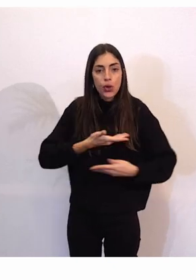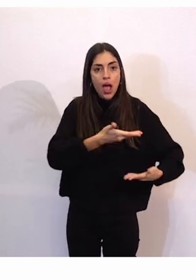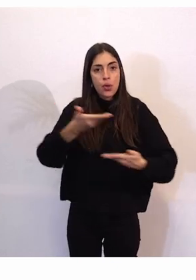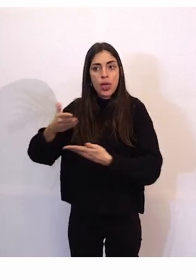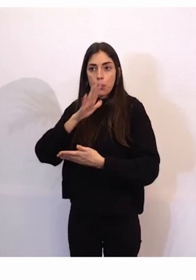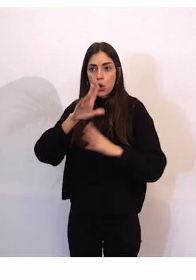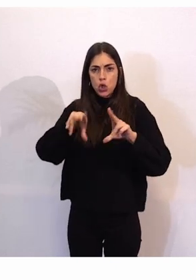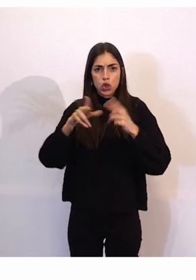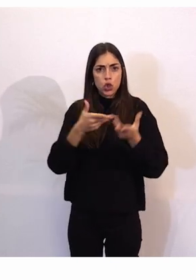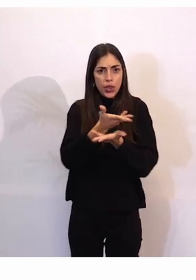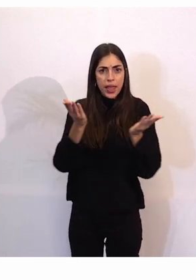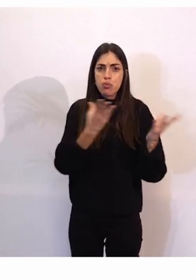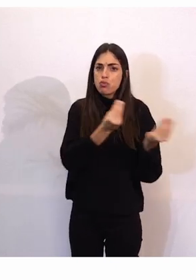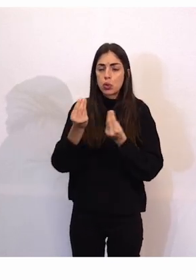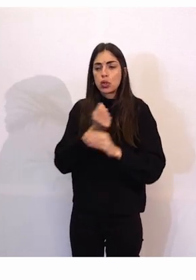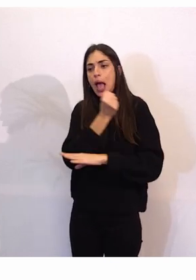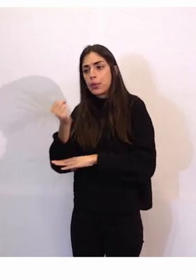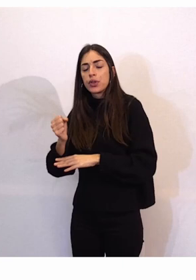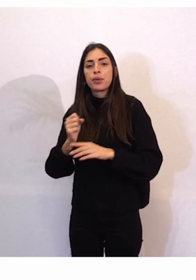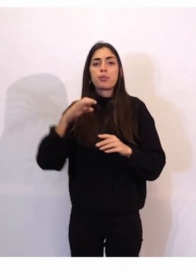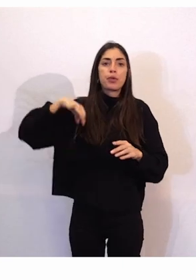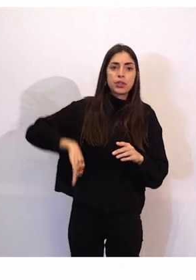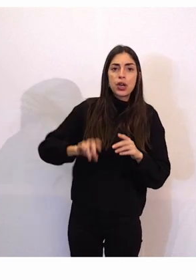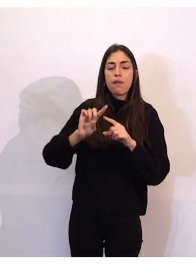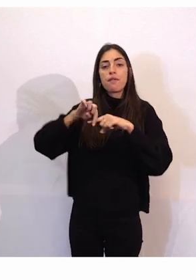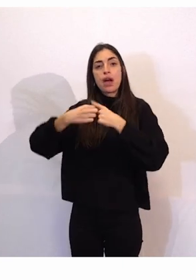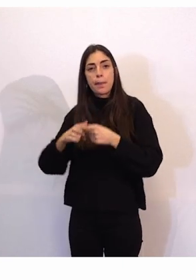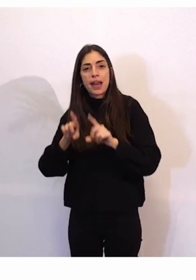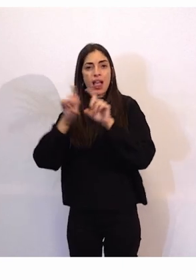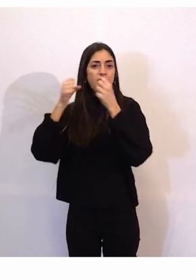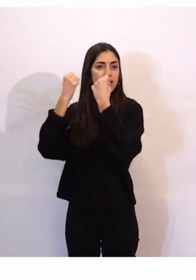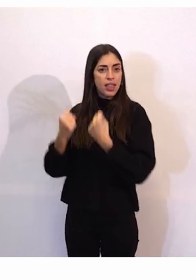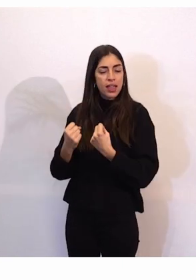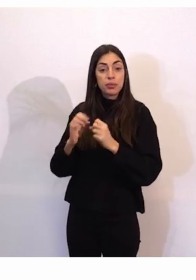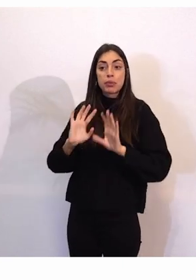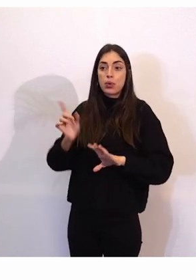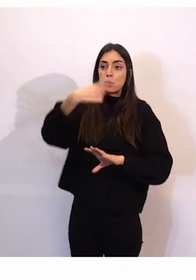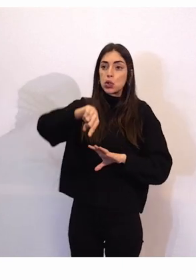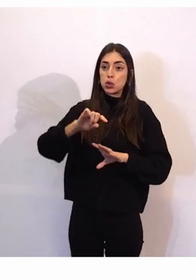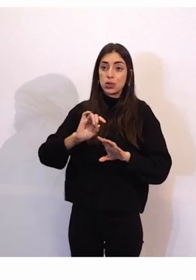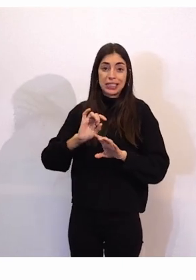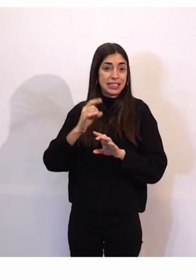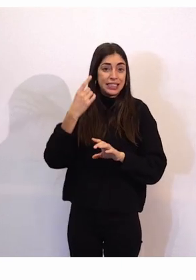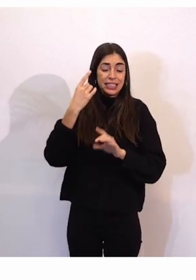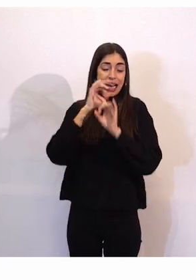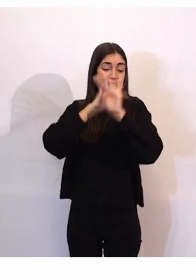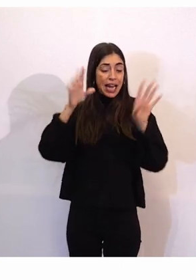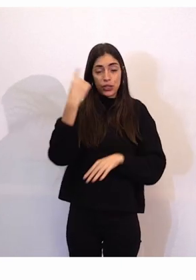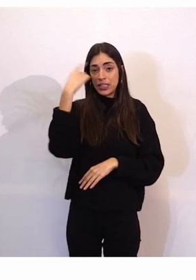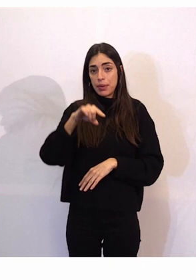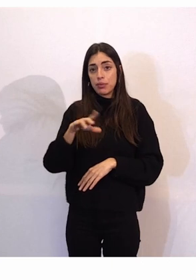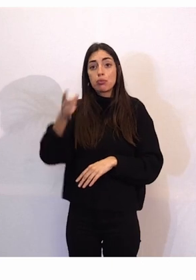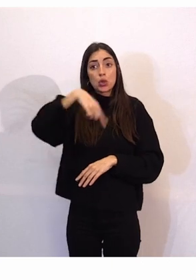apoya, profesionales, familias, entidades, pero tenéis que tener claro que sois vosotros los que tenéis que hacer el